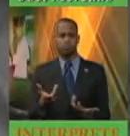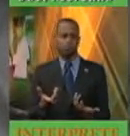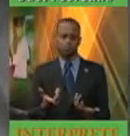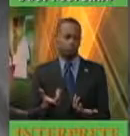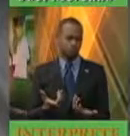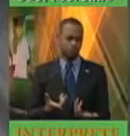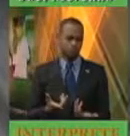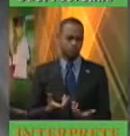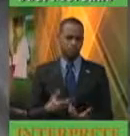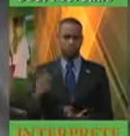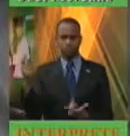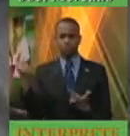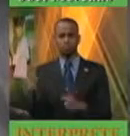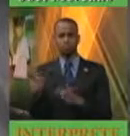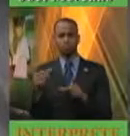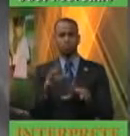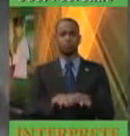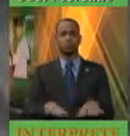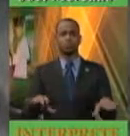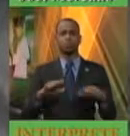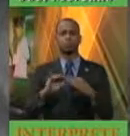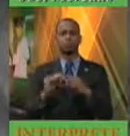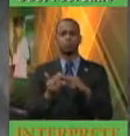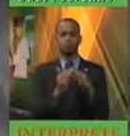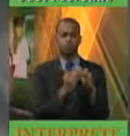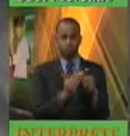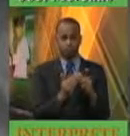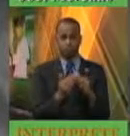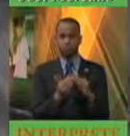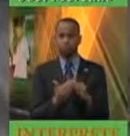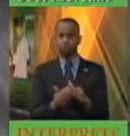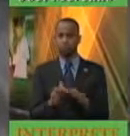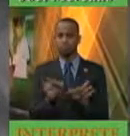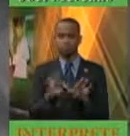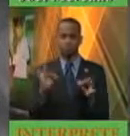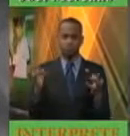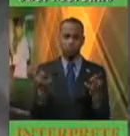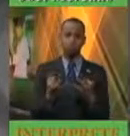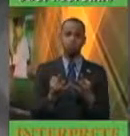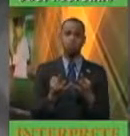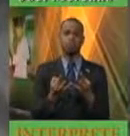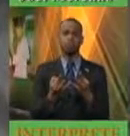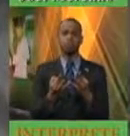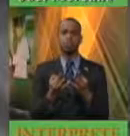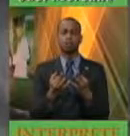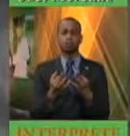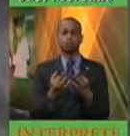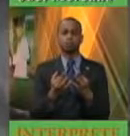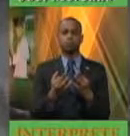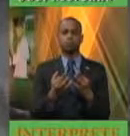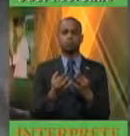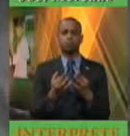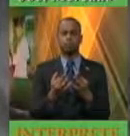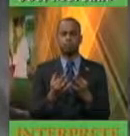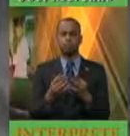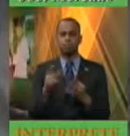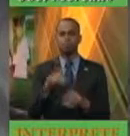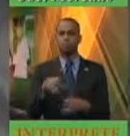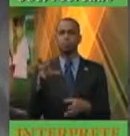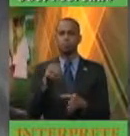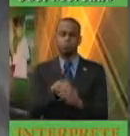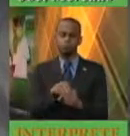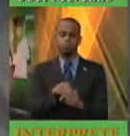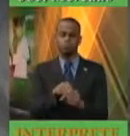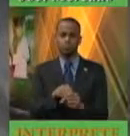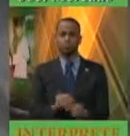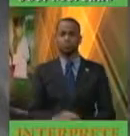de todo el acontecer comunitario, así es, ni de su familia, y que tienen que participar en todo